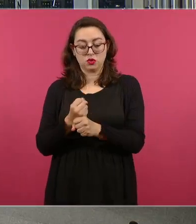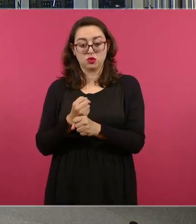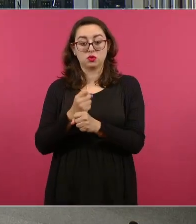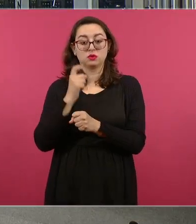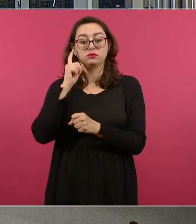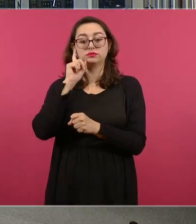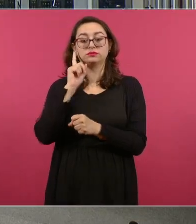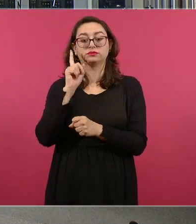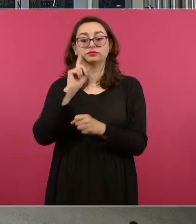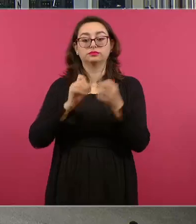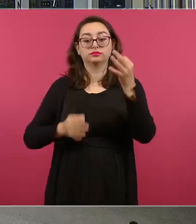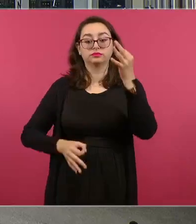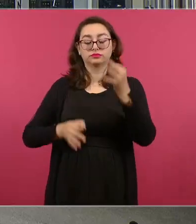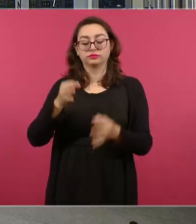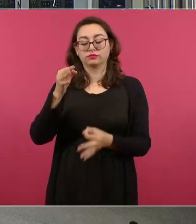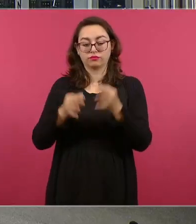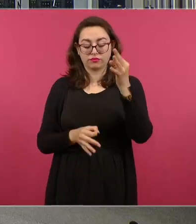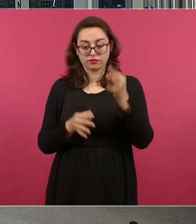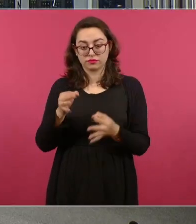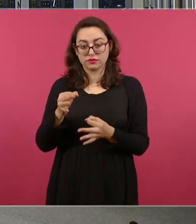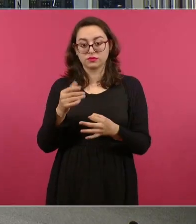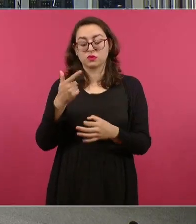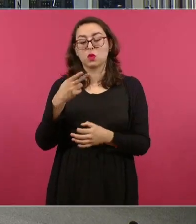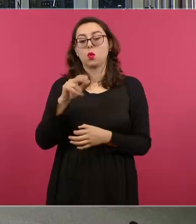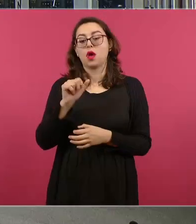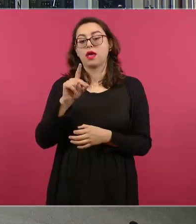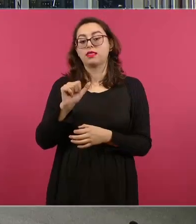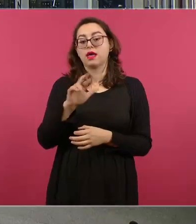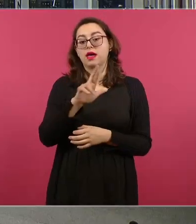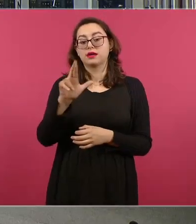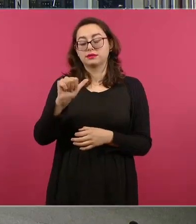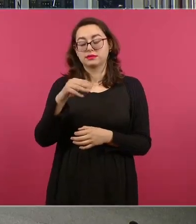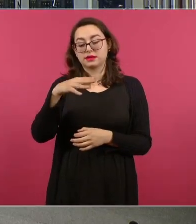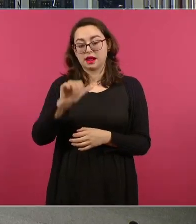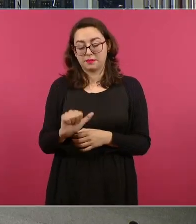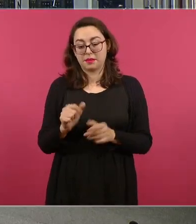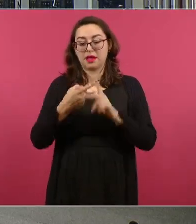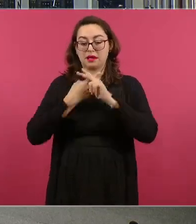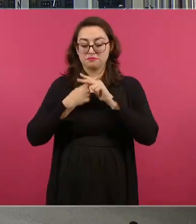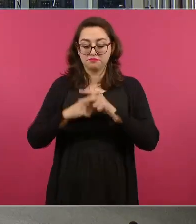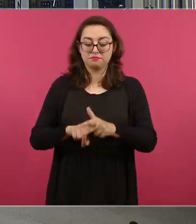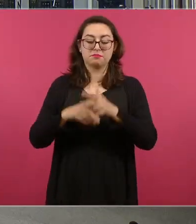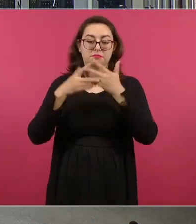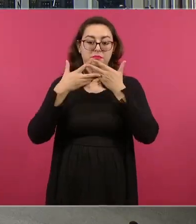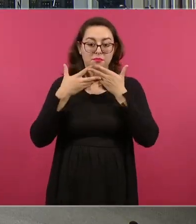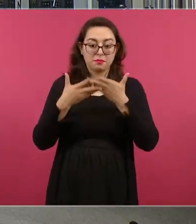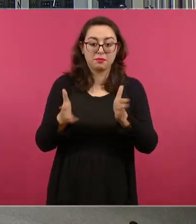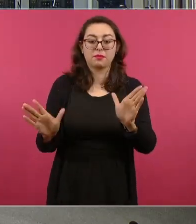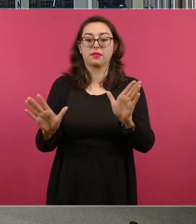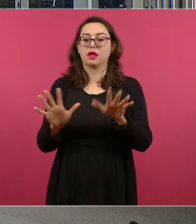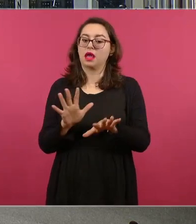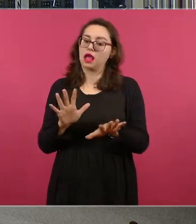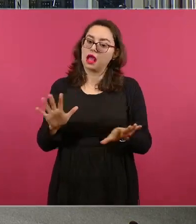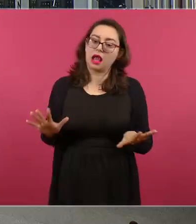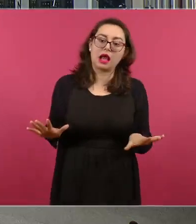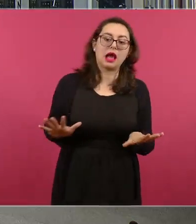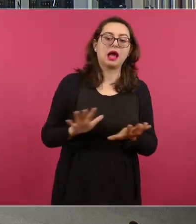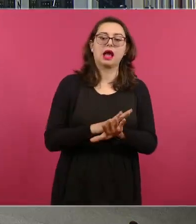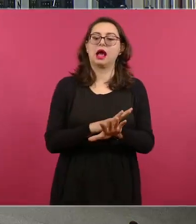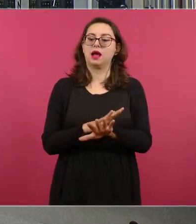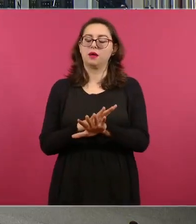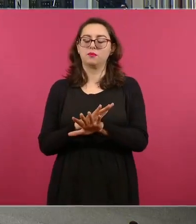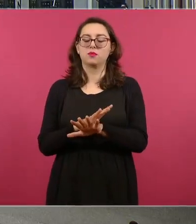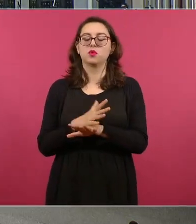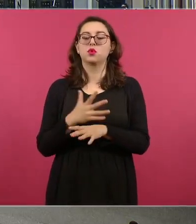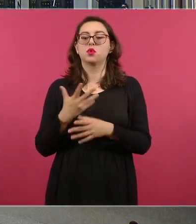Karen Reyes Guadarrama, a petición de la defensa, apertura la audiencia de cambio de medida cautelar